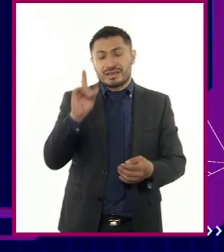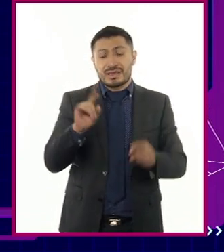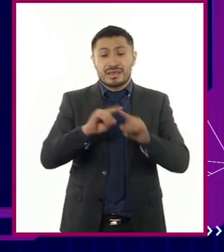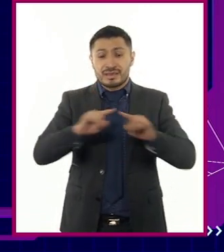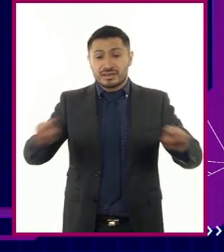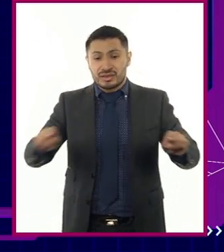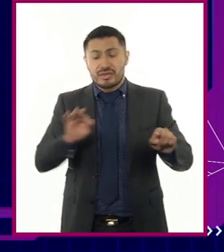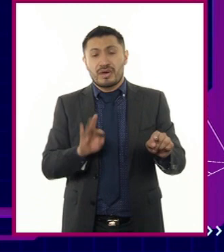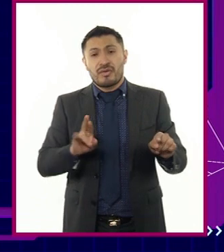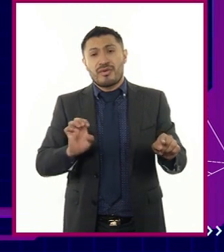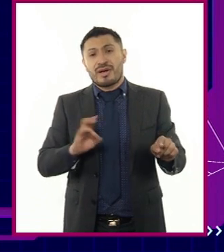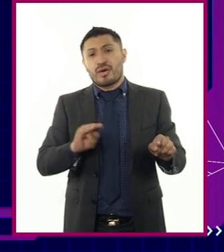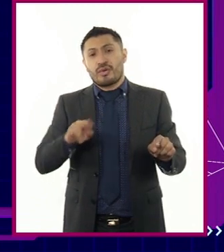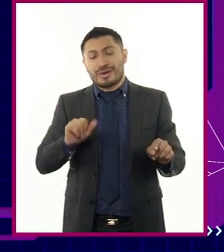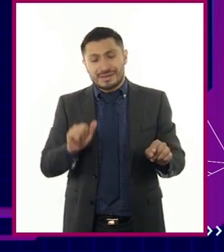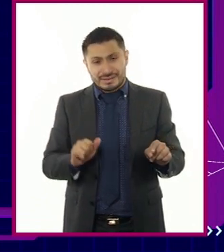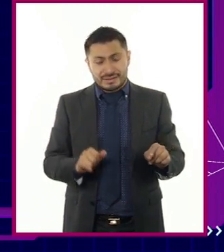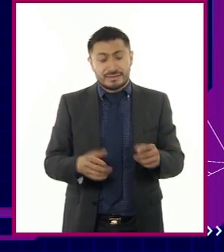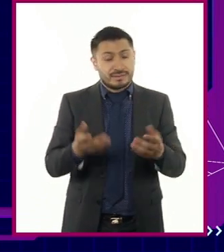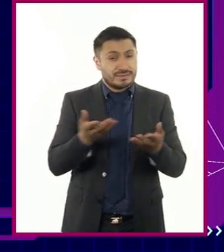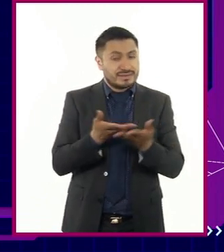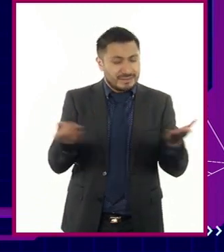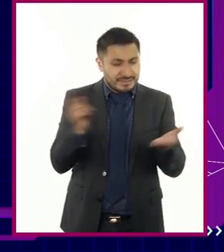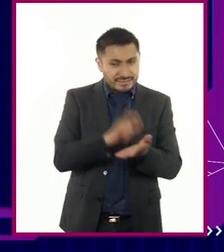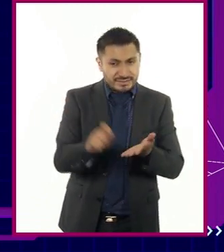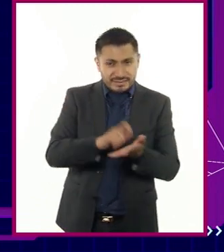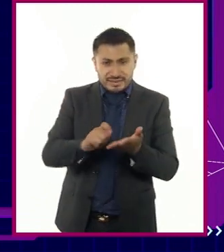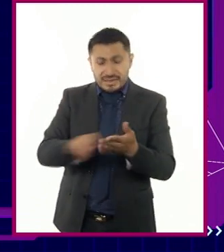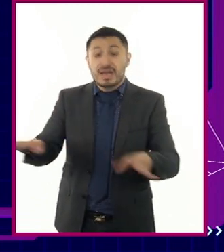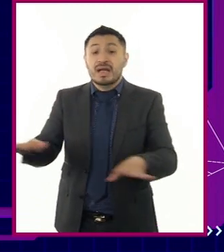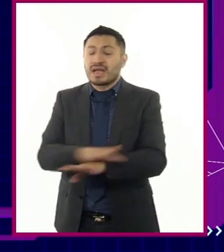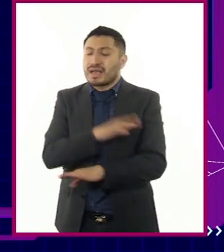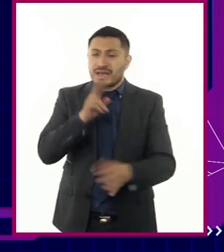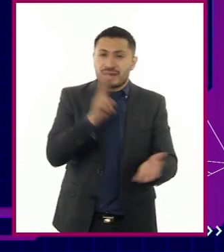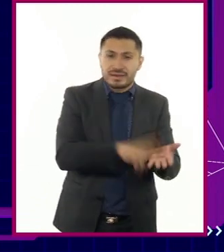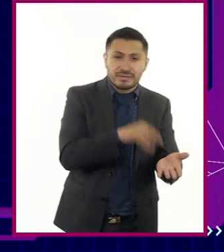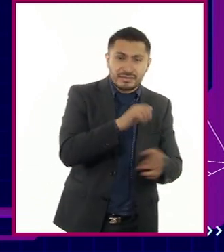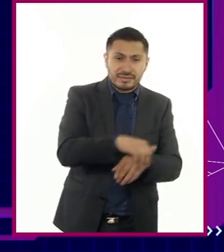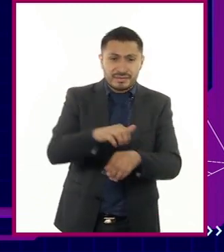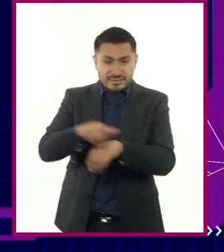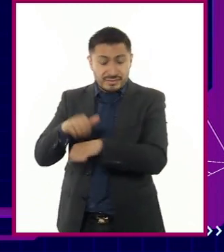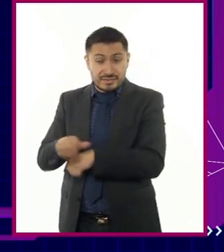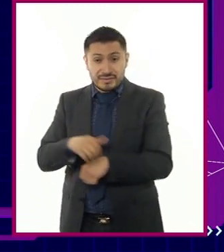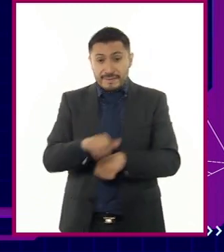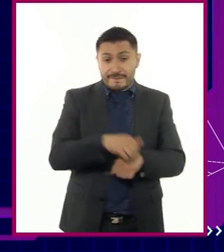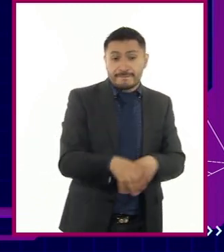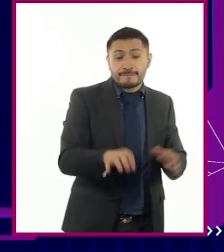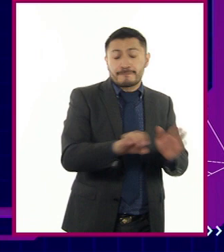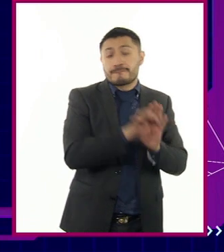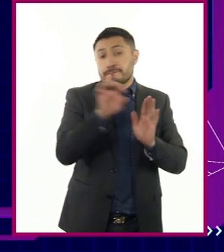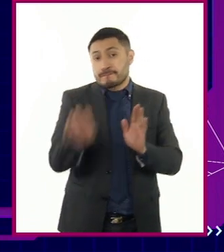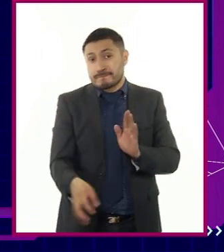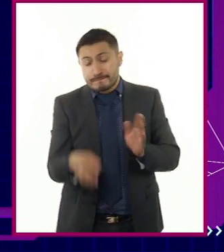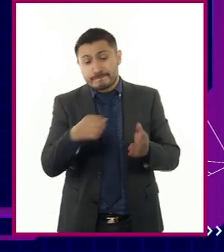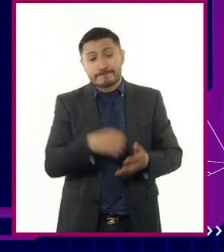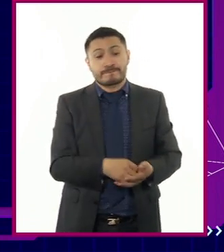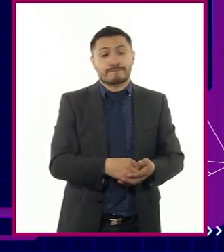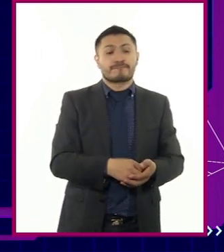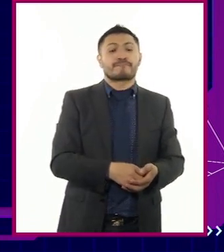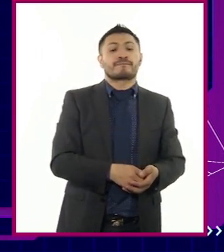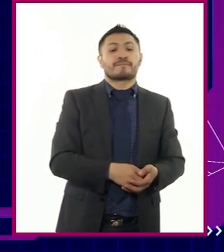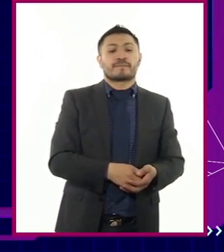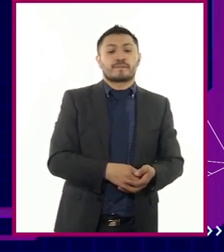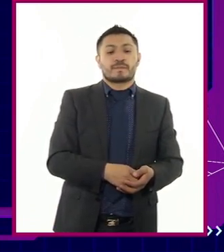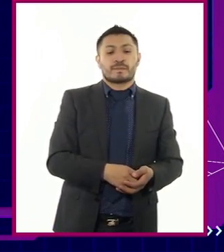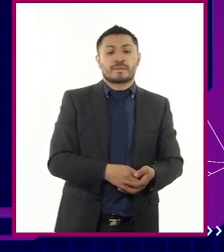Ya que hayan escrito la fórmula, se sustituyen los valores de las variables conocidas. En este caso, se conoce el valor